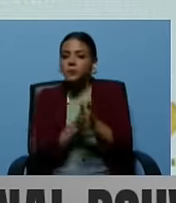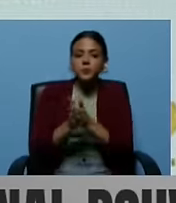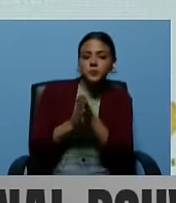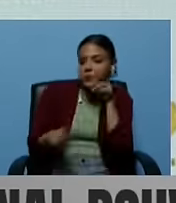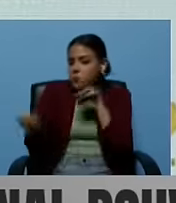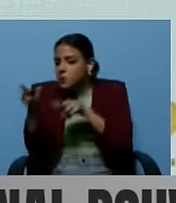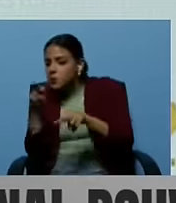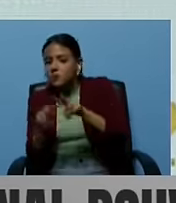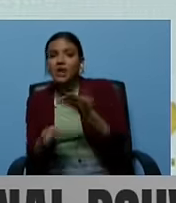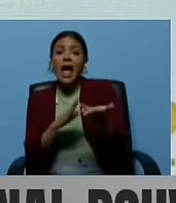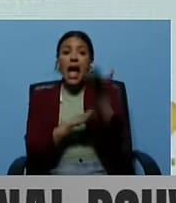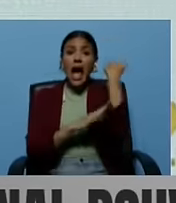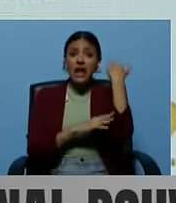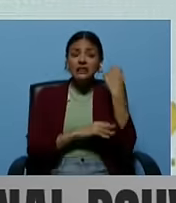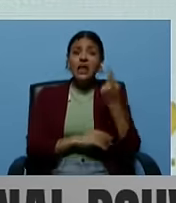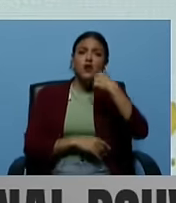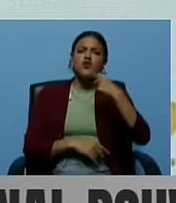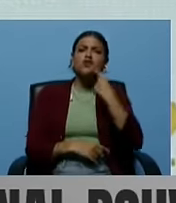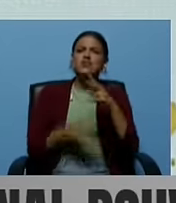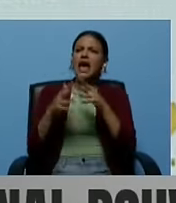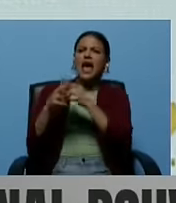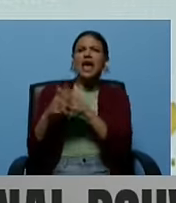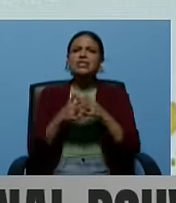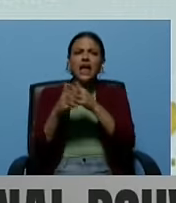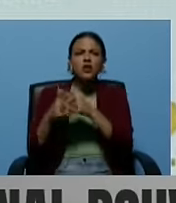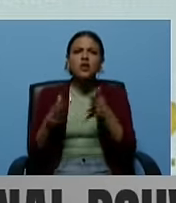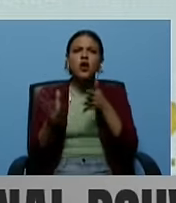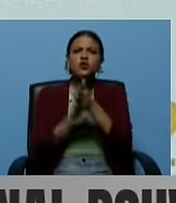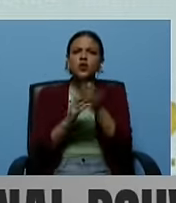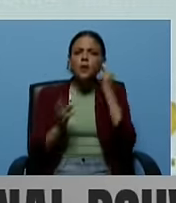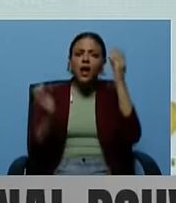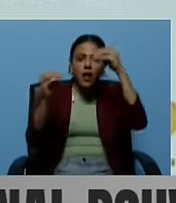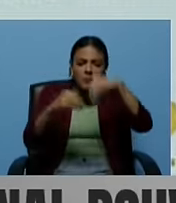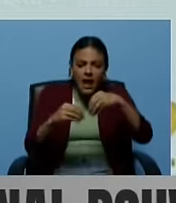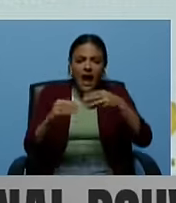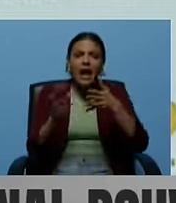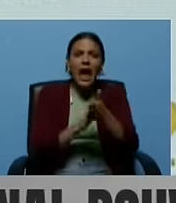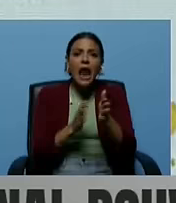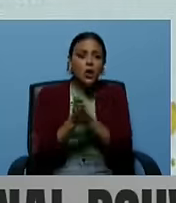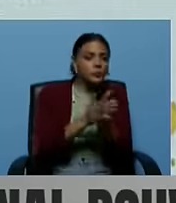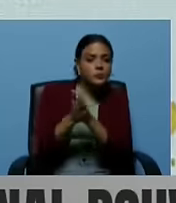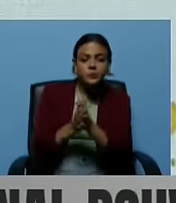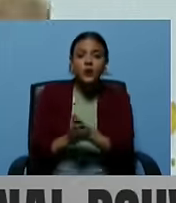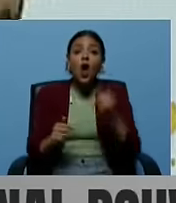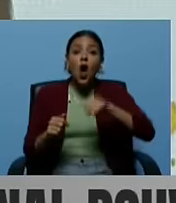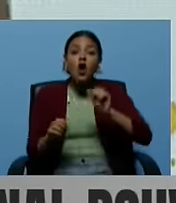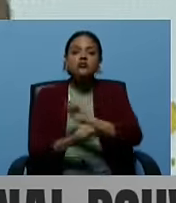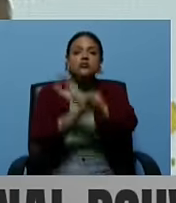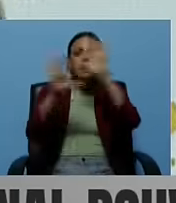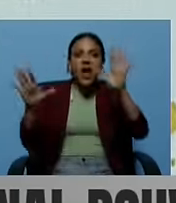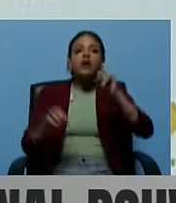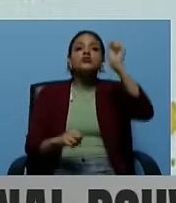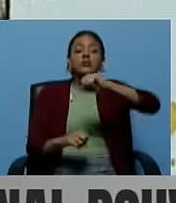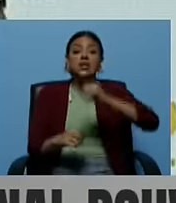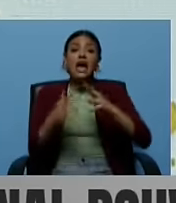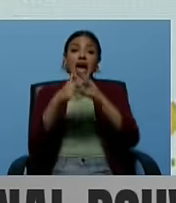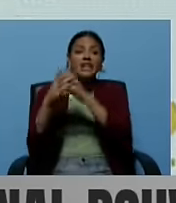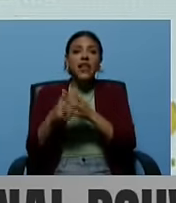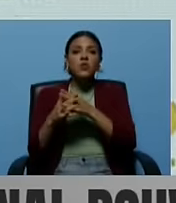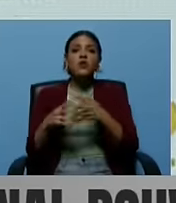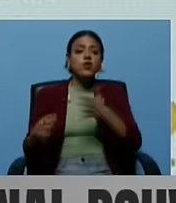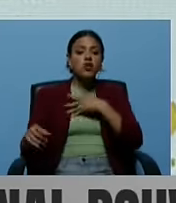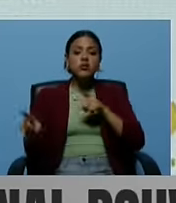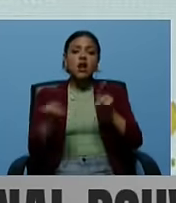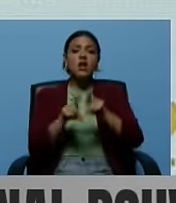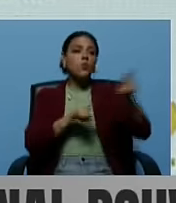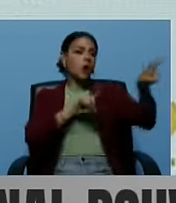está detrás de la conspiración en tal lado. No, hoy es claro y abiertamente que Estados Unidos dirige